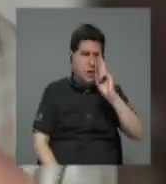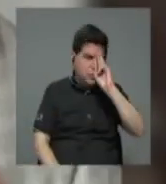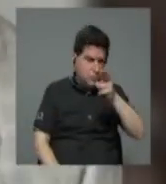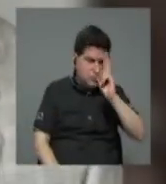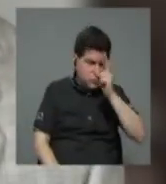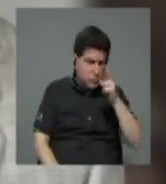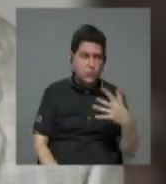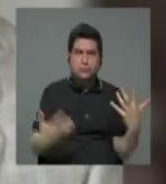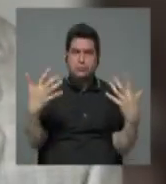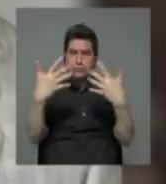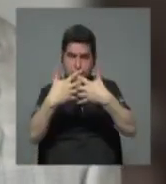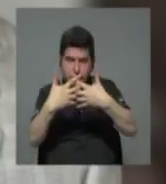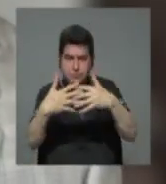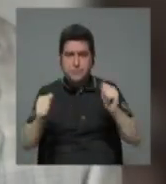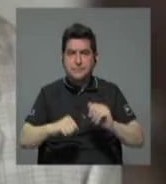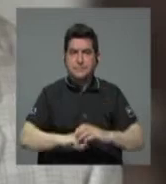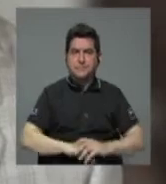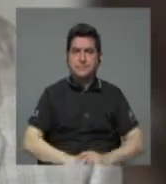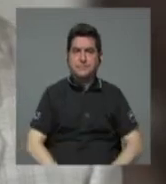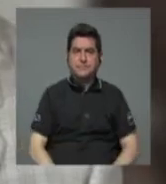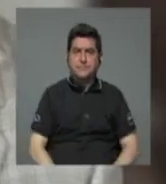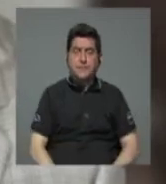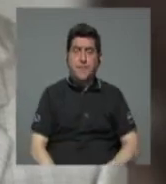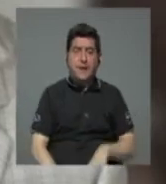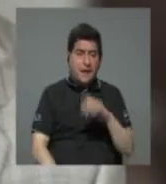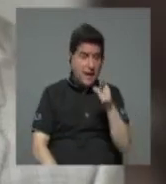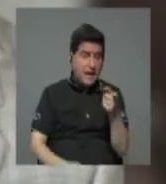reconocimientos complementarios a la zona